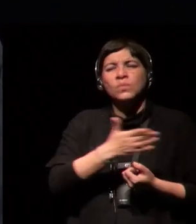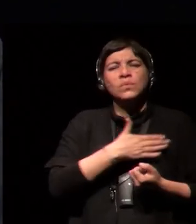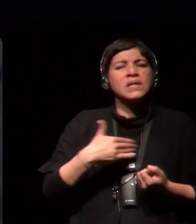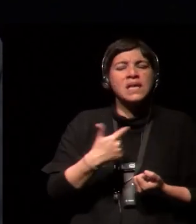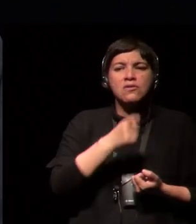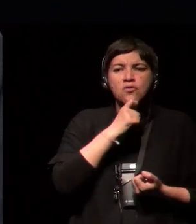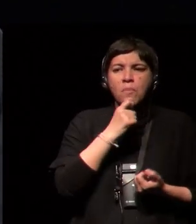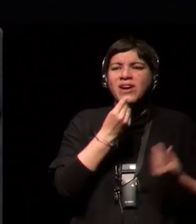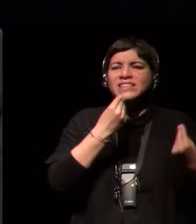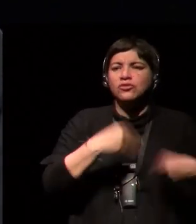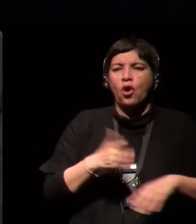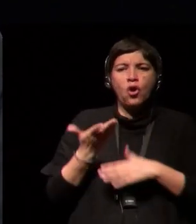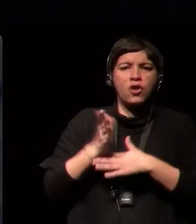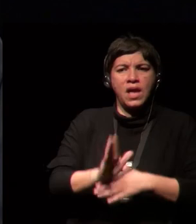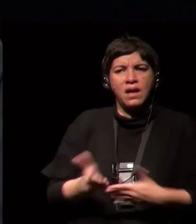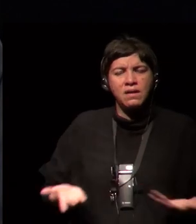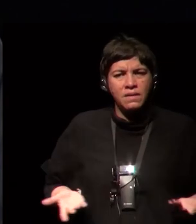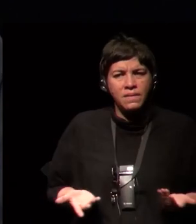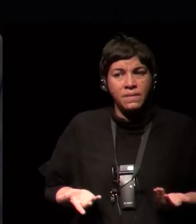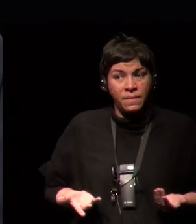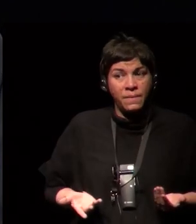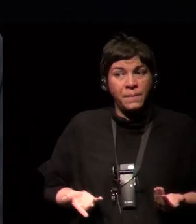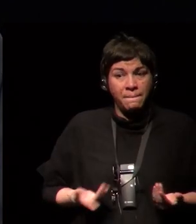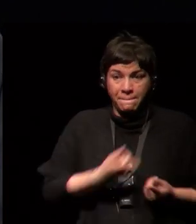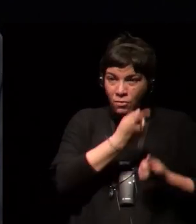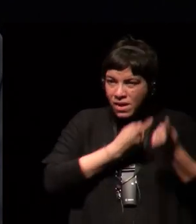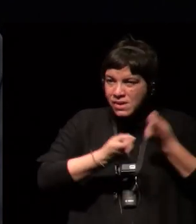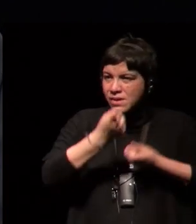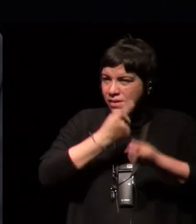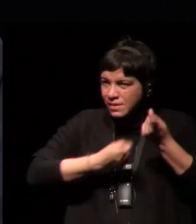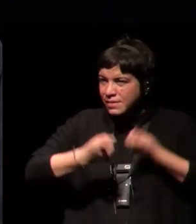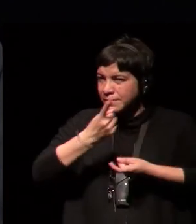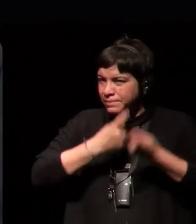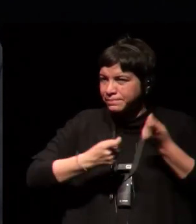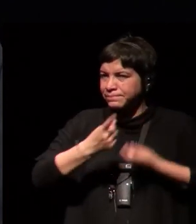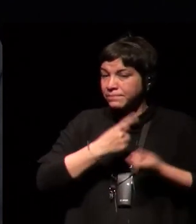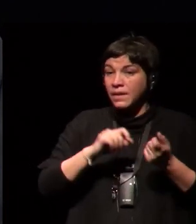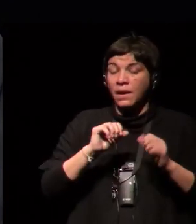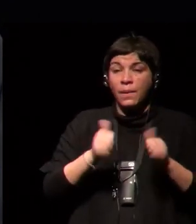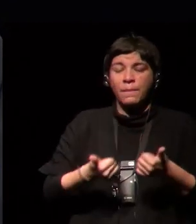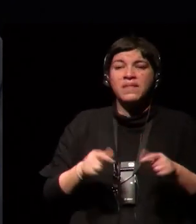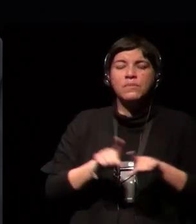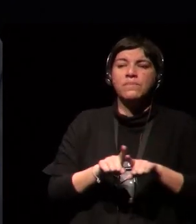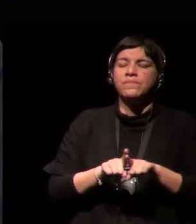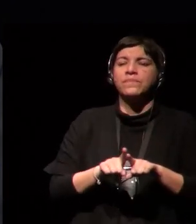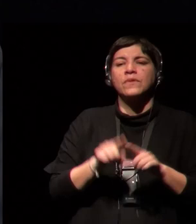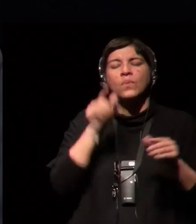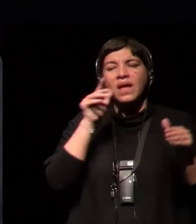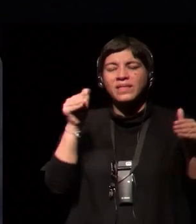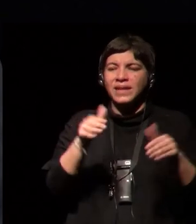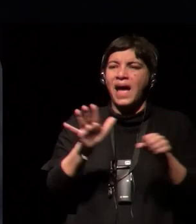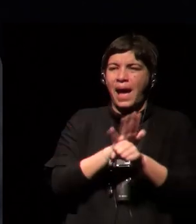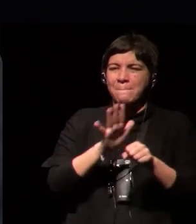nación. Y al principio tuvimos que también centrarnos en el ámbito de transferencia de